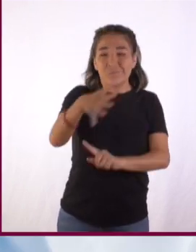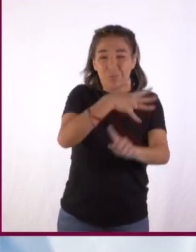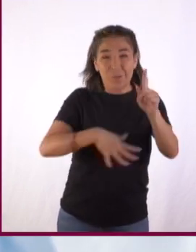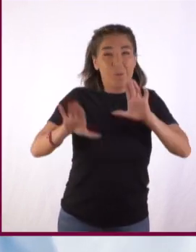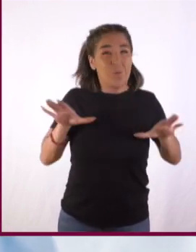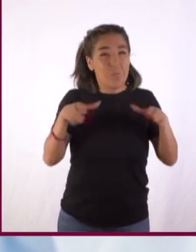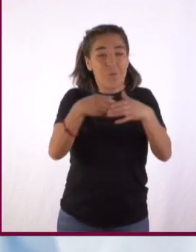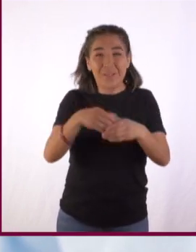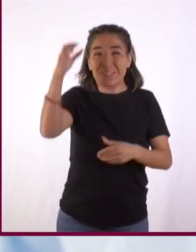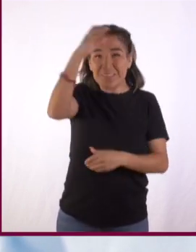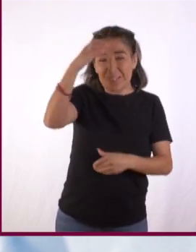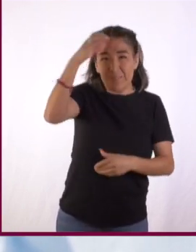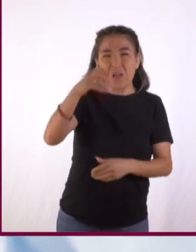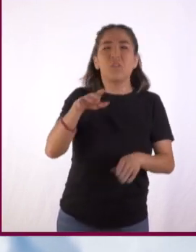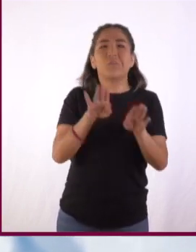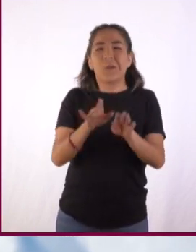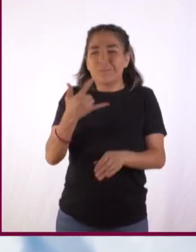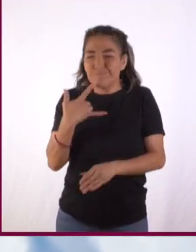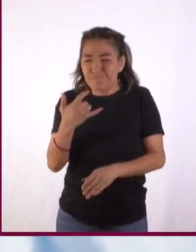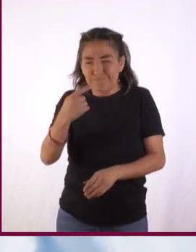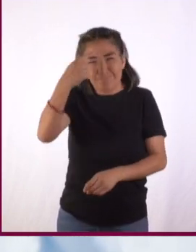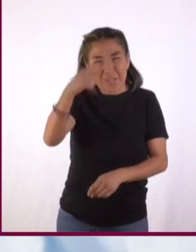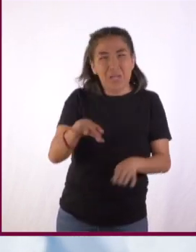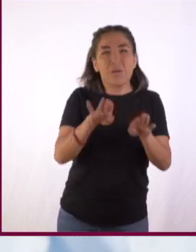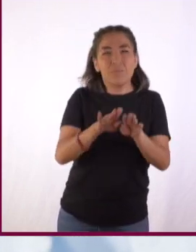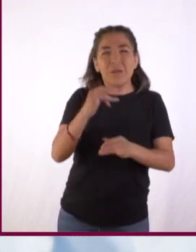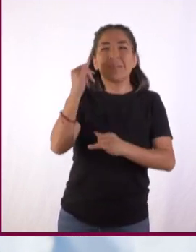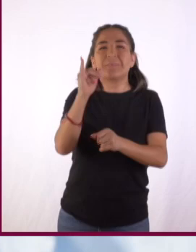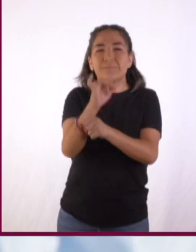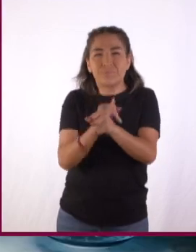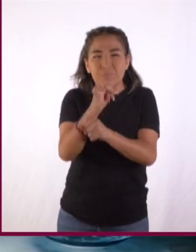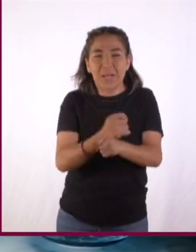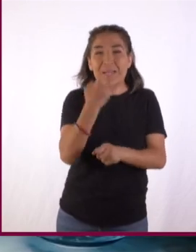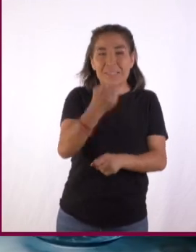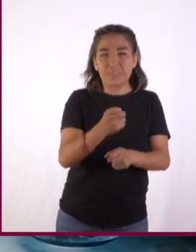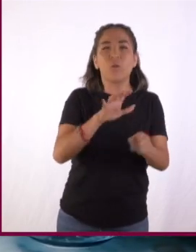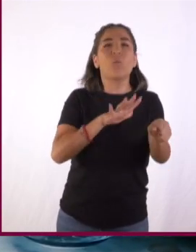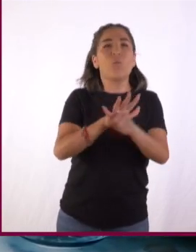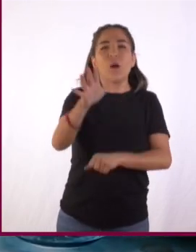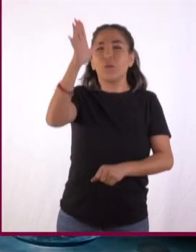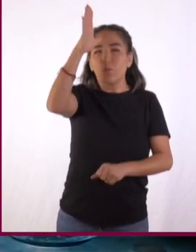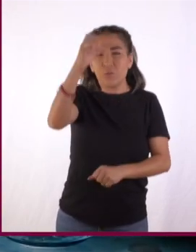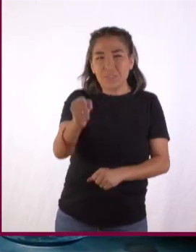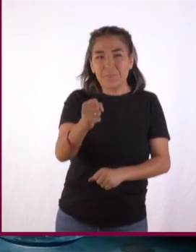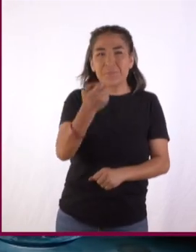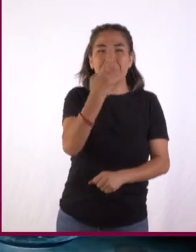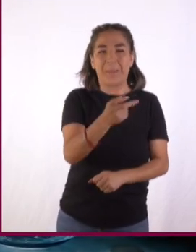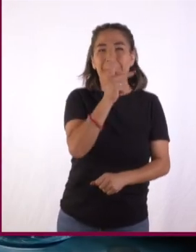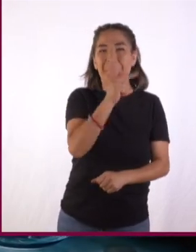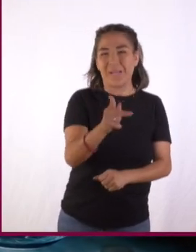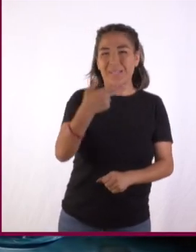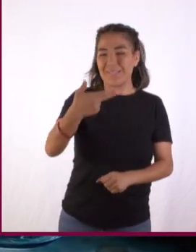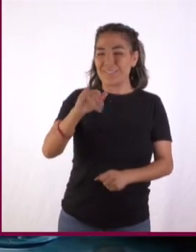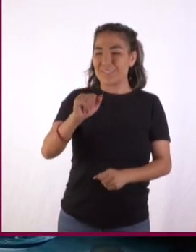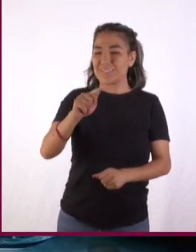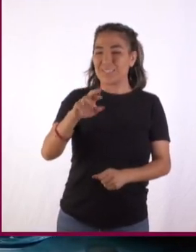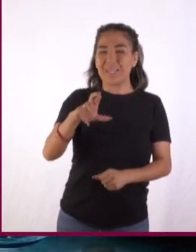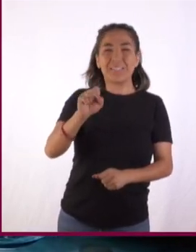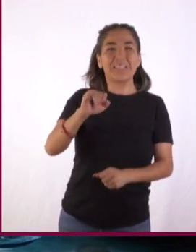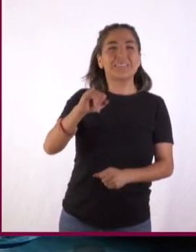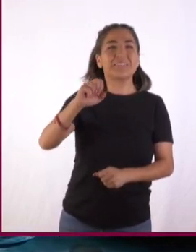la comunidad científica se ha puesto a trabajar ante la necesidad de homologar el concepto o lo que se comprende